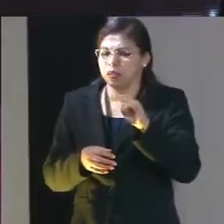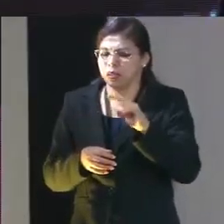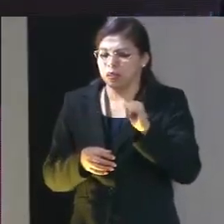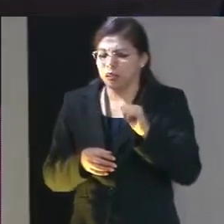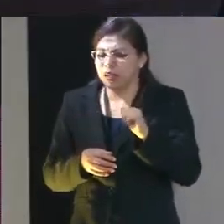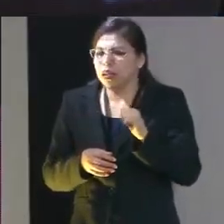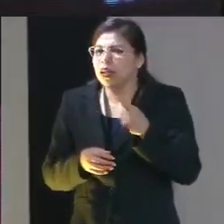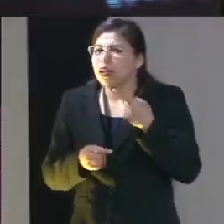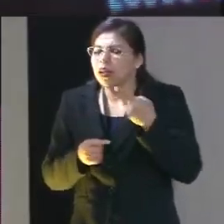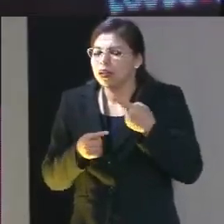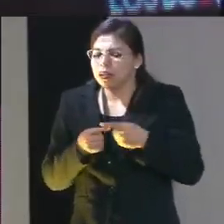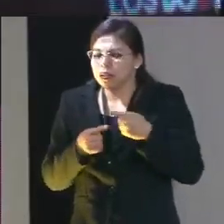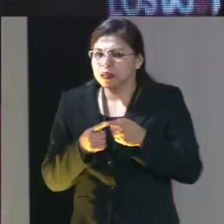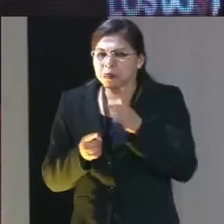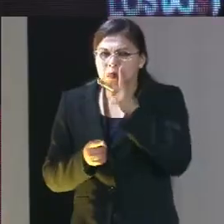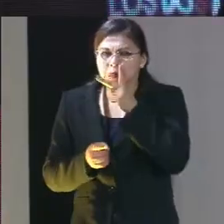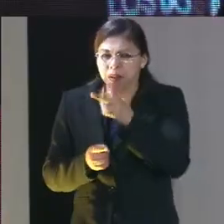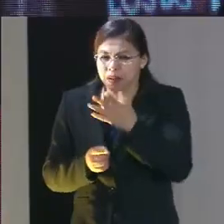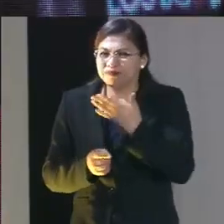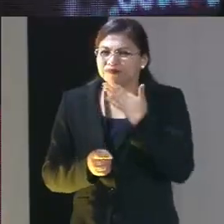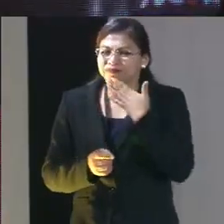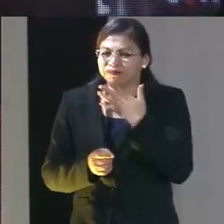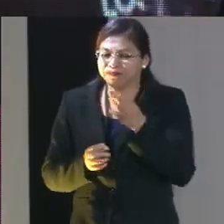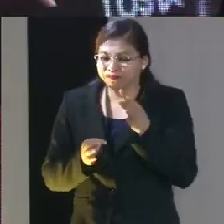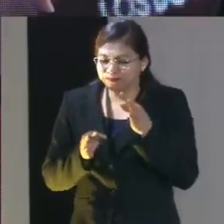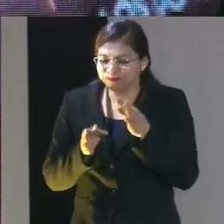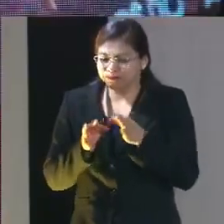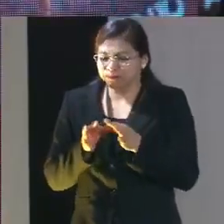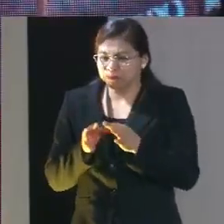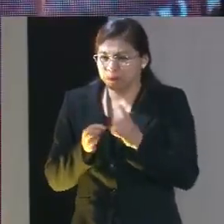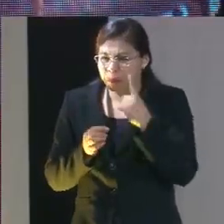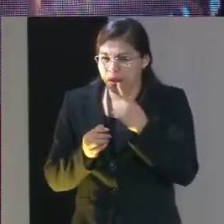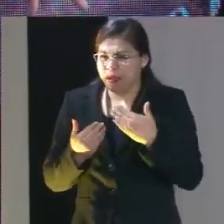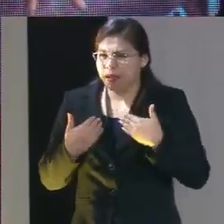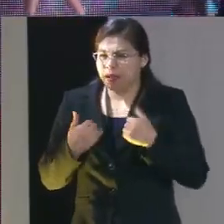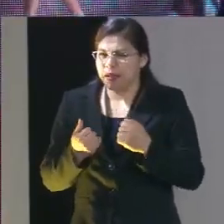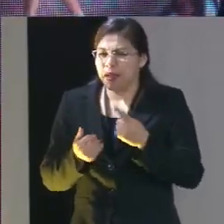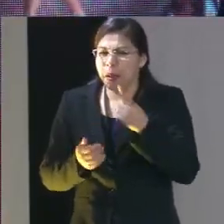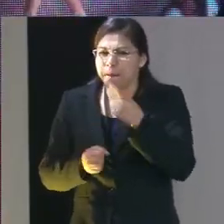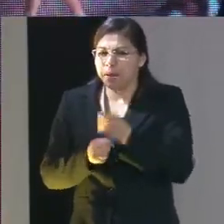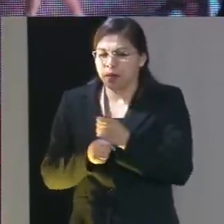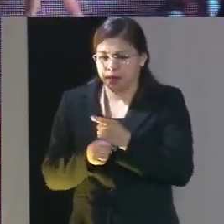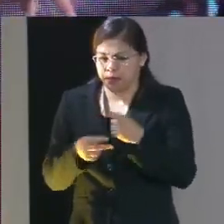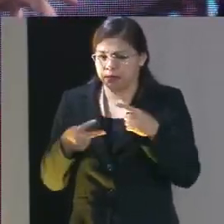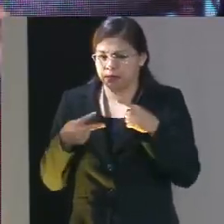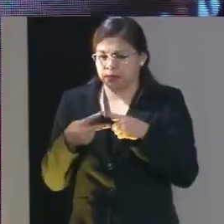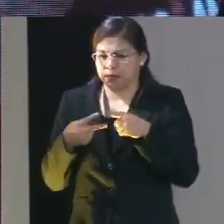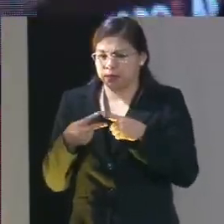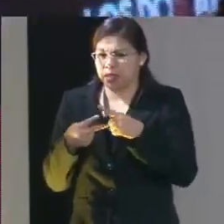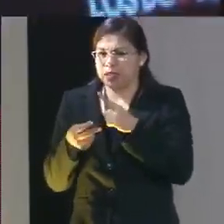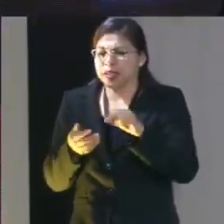Y Mesoamérica es la palabra clave para entender la primera parte, la parte central de estas guerras.